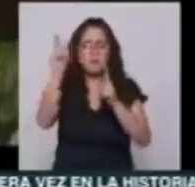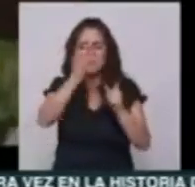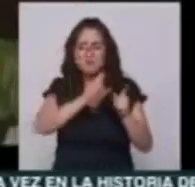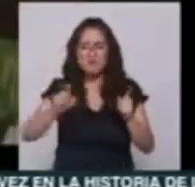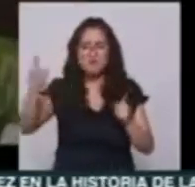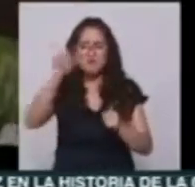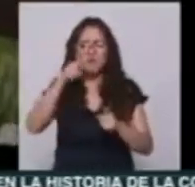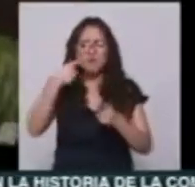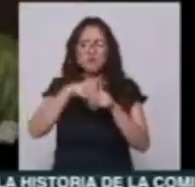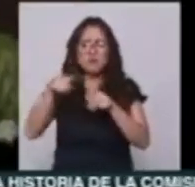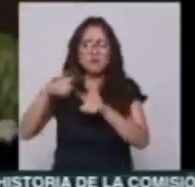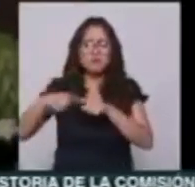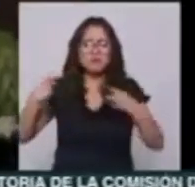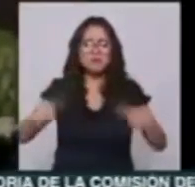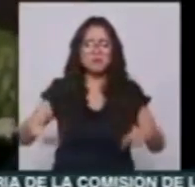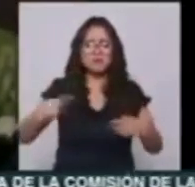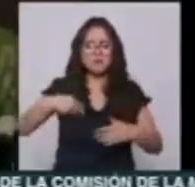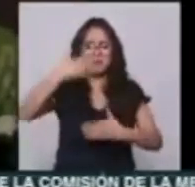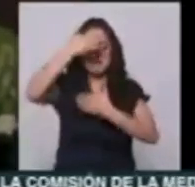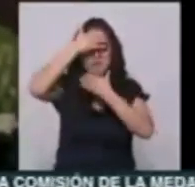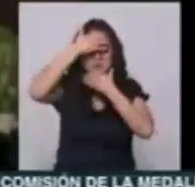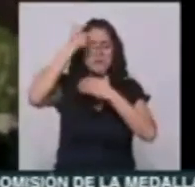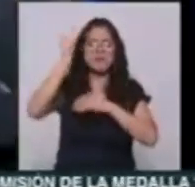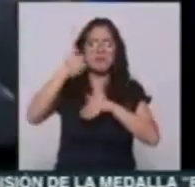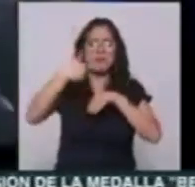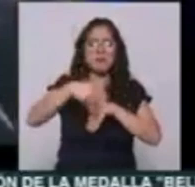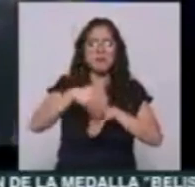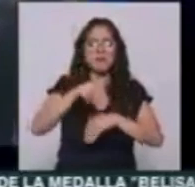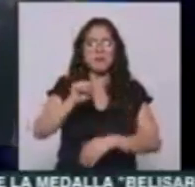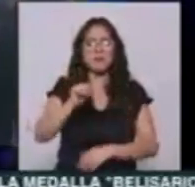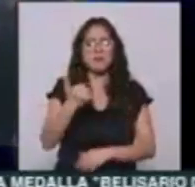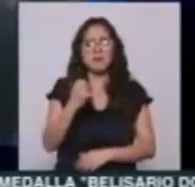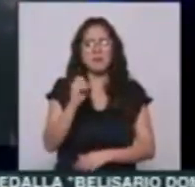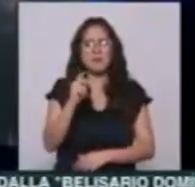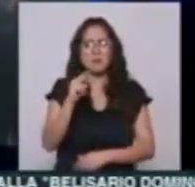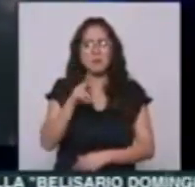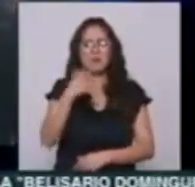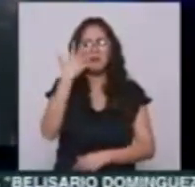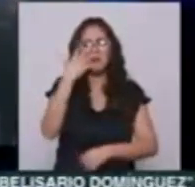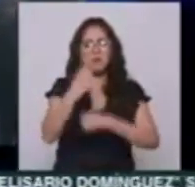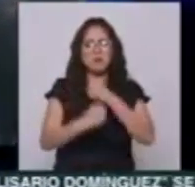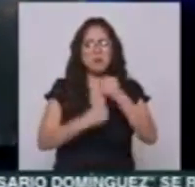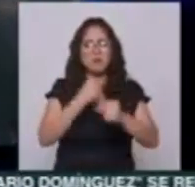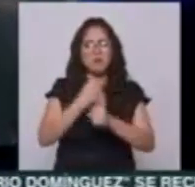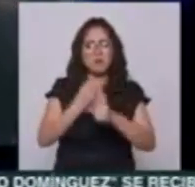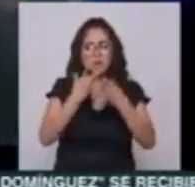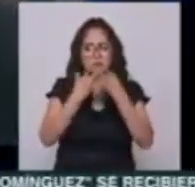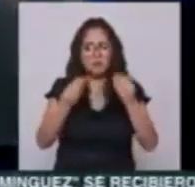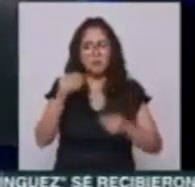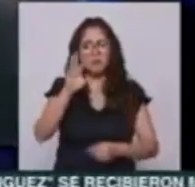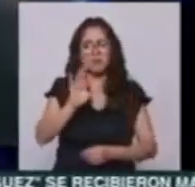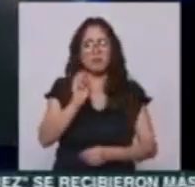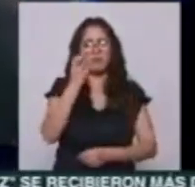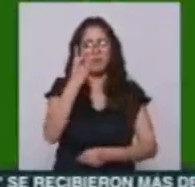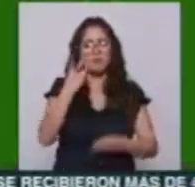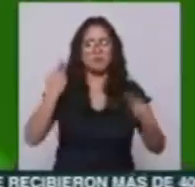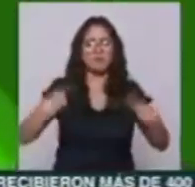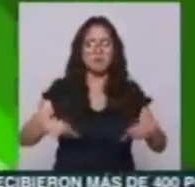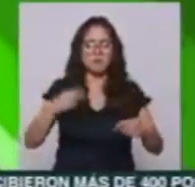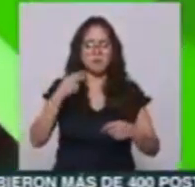por grupos de encapuchados durante la marcha por Ayotzinapa a 5 años de la desaparición de los 43